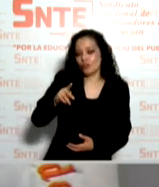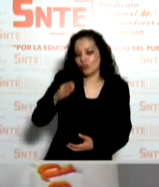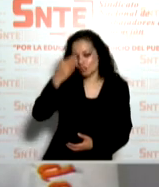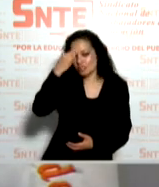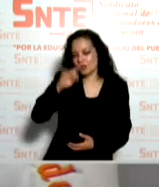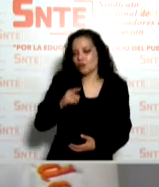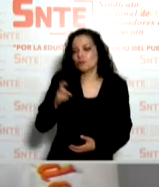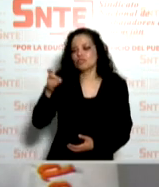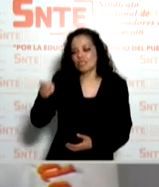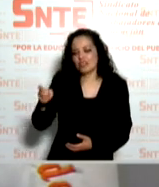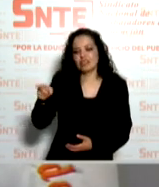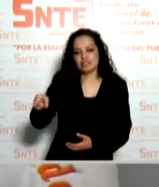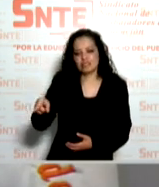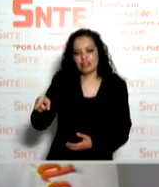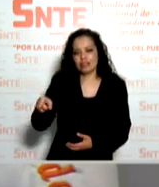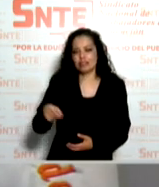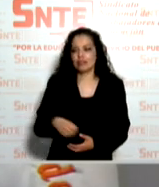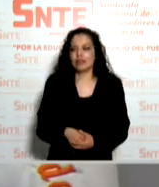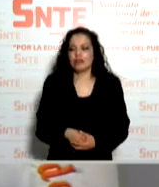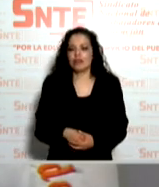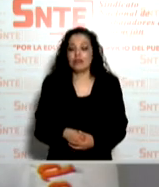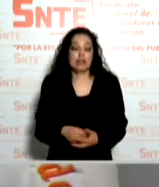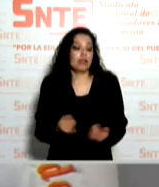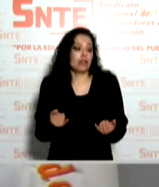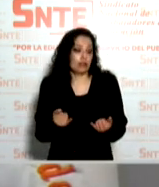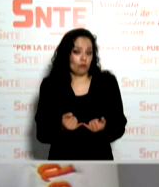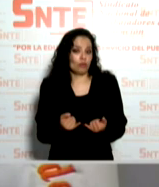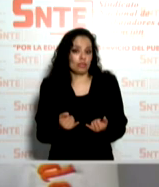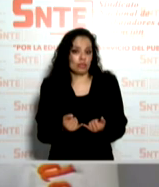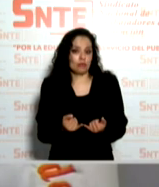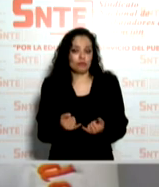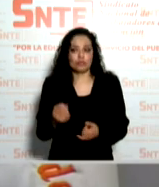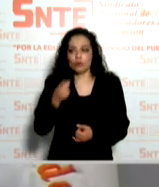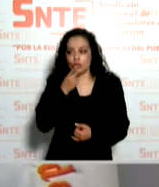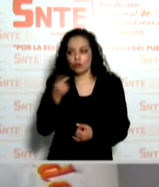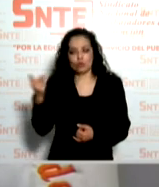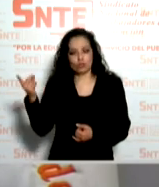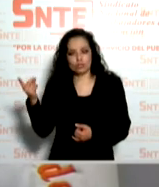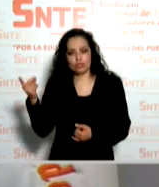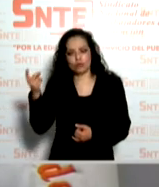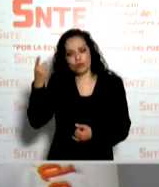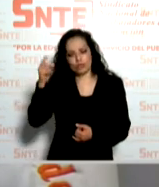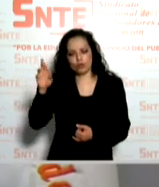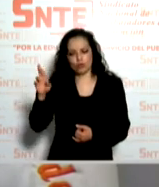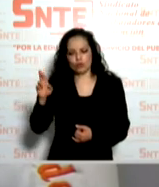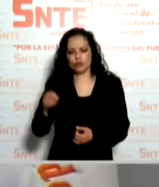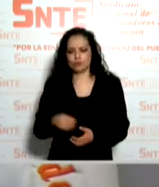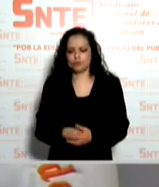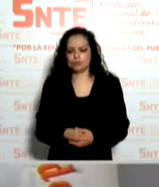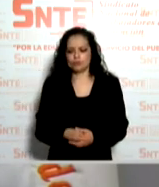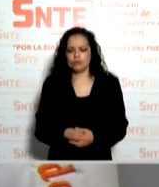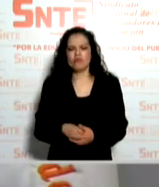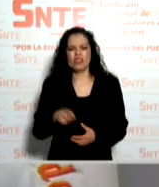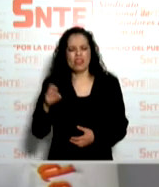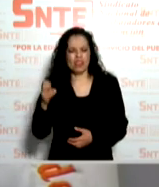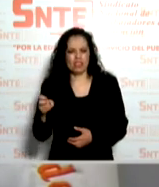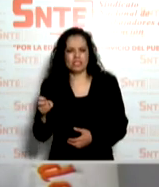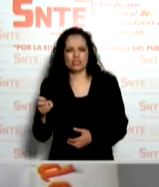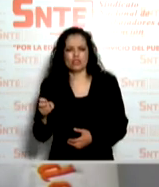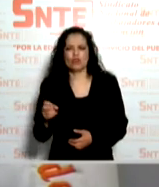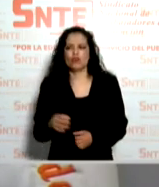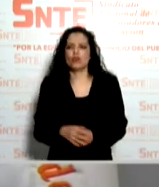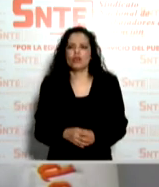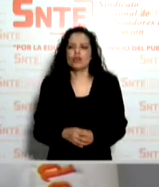el doctor Casasús, que creo es motivo